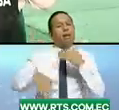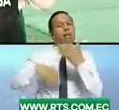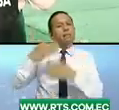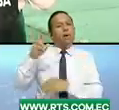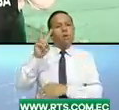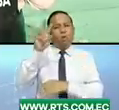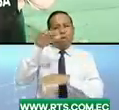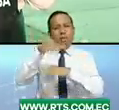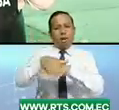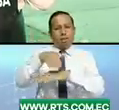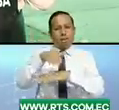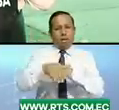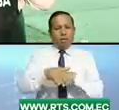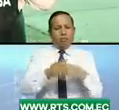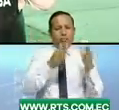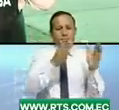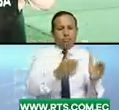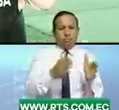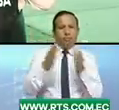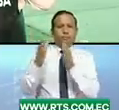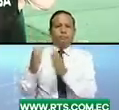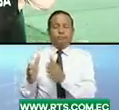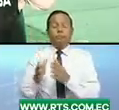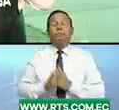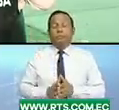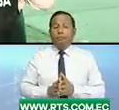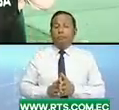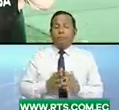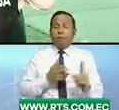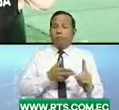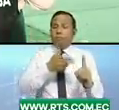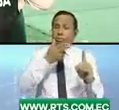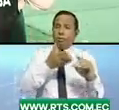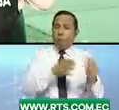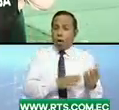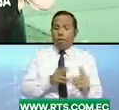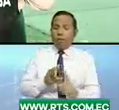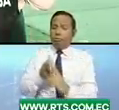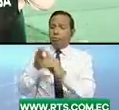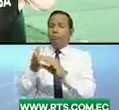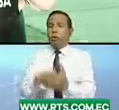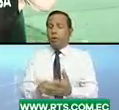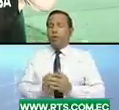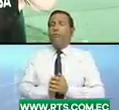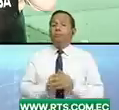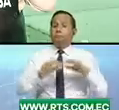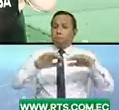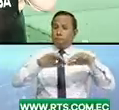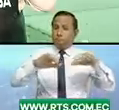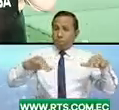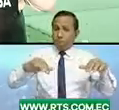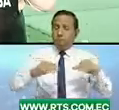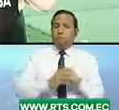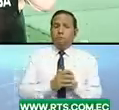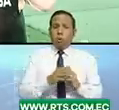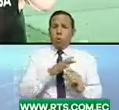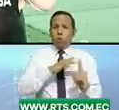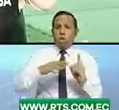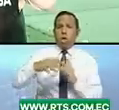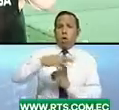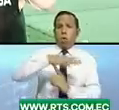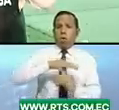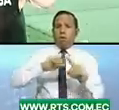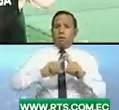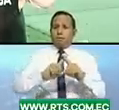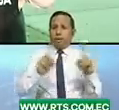donde se registró la novedad, dos personas que fueron asesinadas en diferentes circunstancias. Veamos el siguiente reportaje